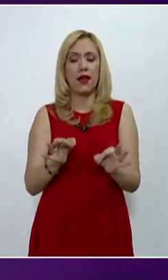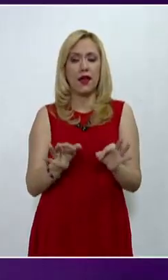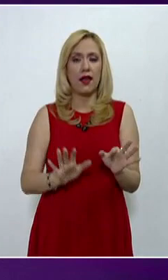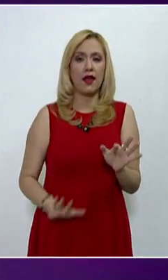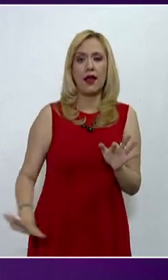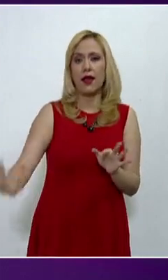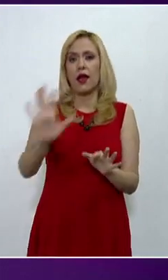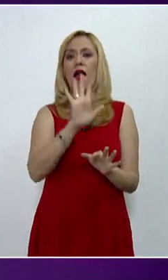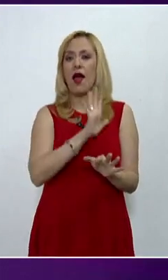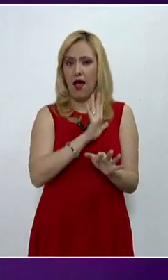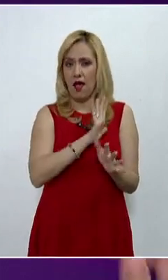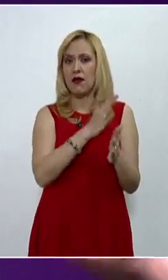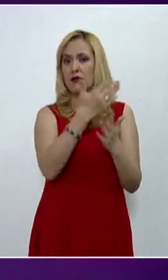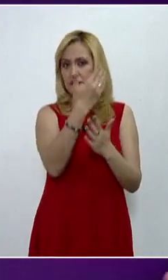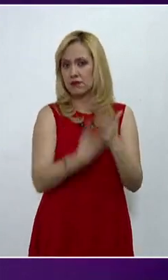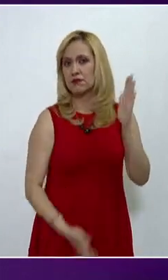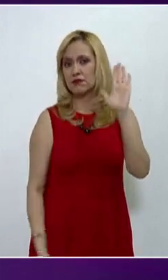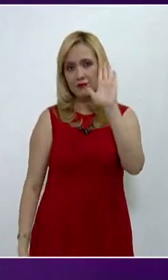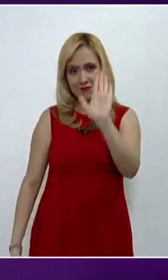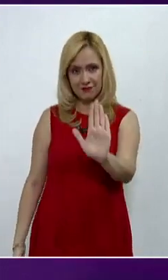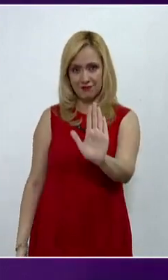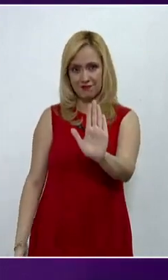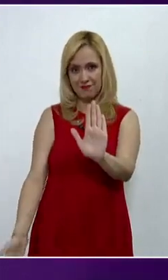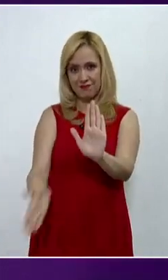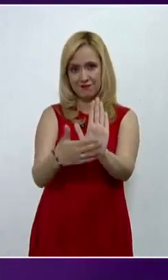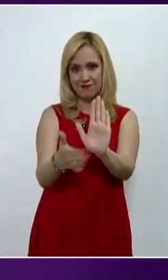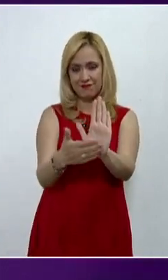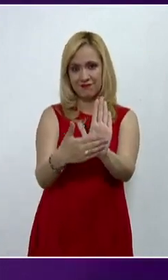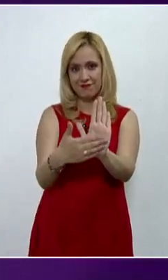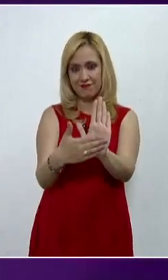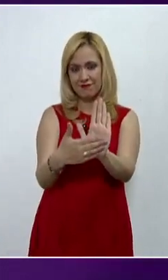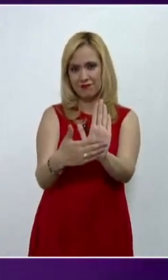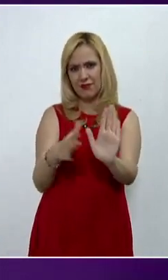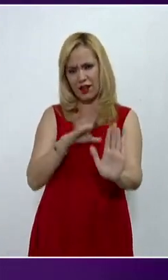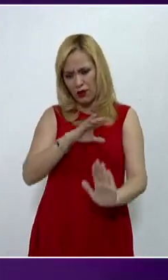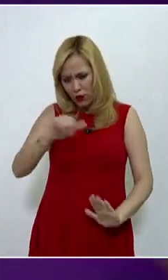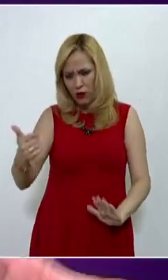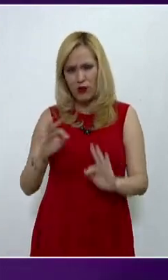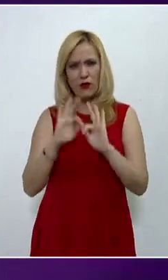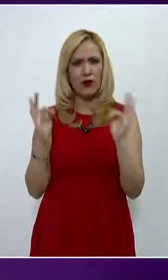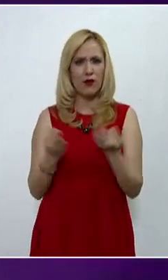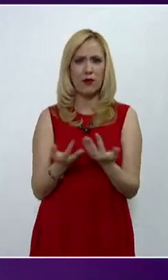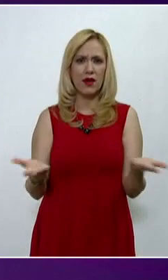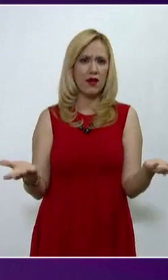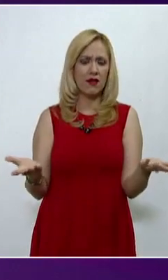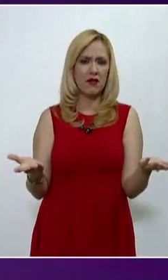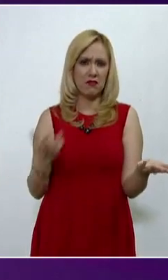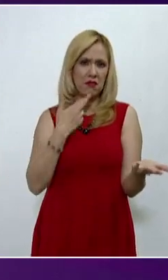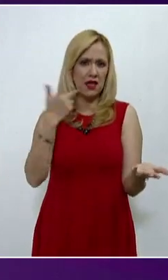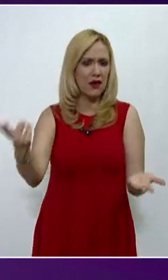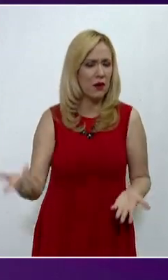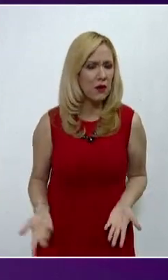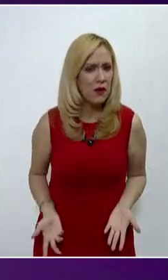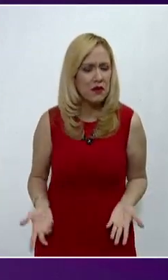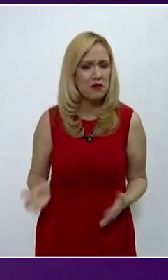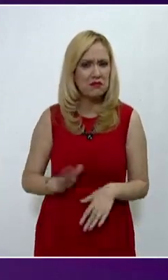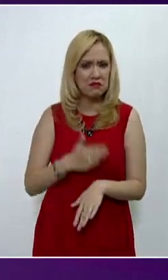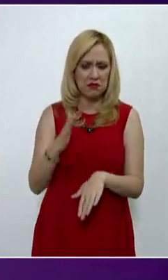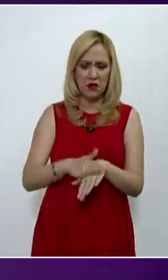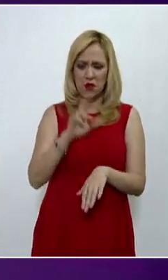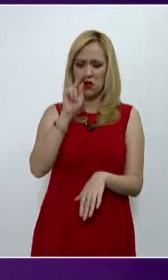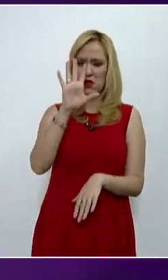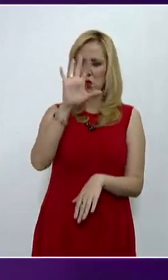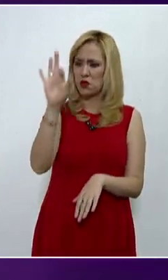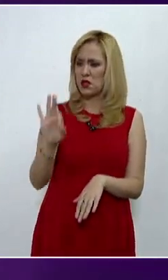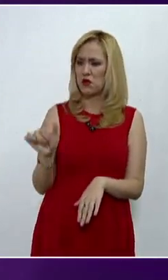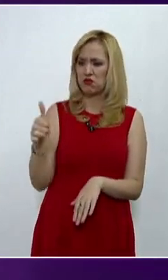Judicial Federal tiene estos datos que demuestran justamente el hecho de que otras medidas cautelares, por ejemplo, tienen una eficiencia del